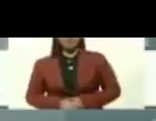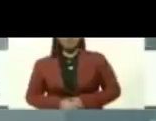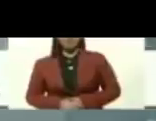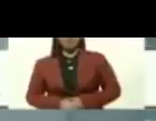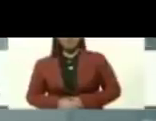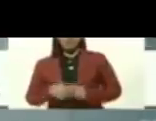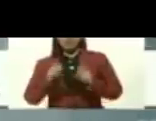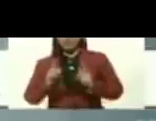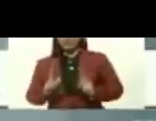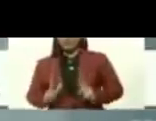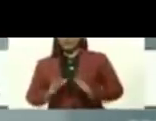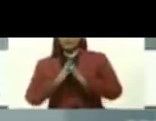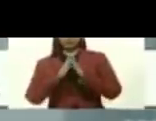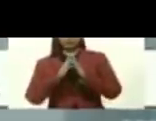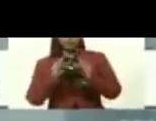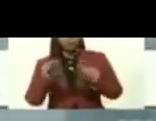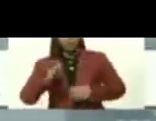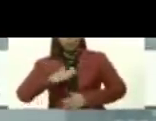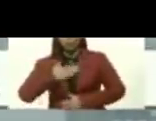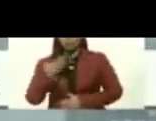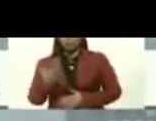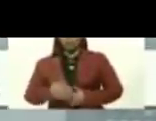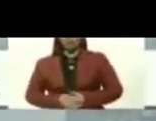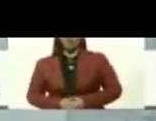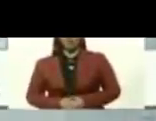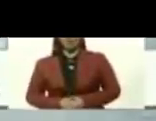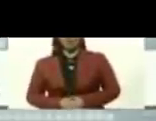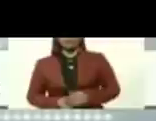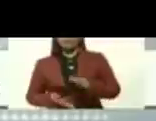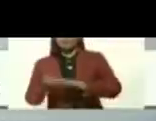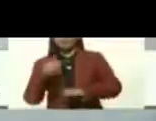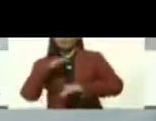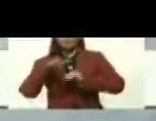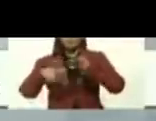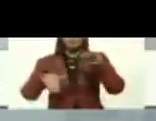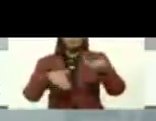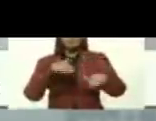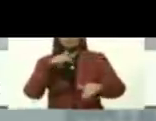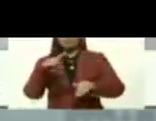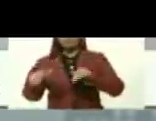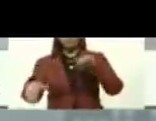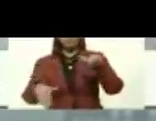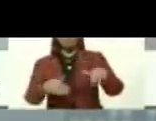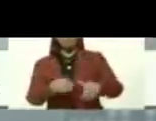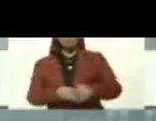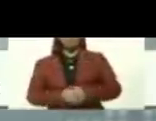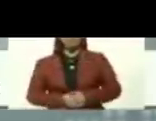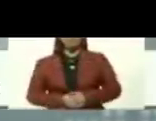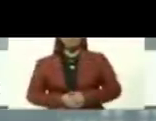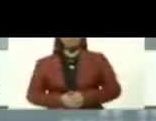Descansa todo lo que puedas. Ve a la playa y báñate en la playa.